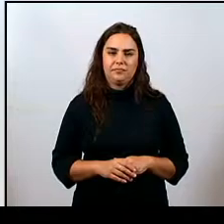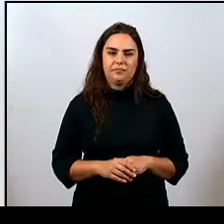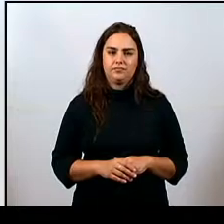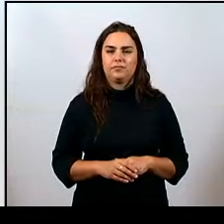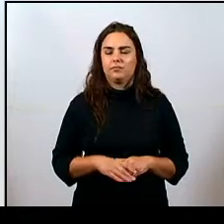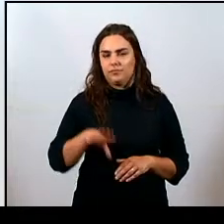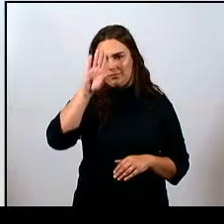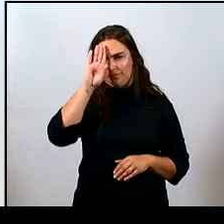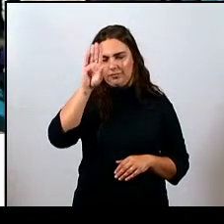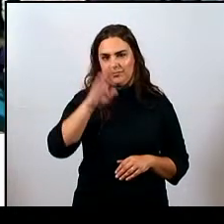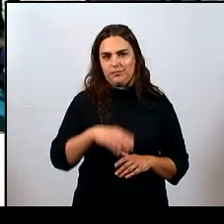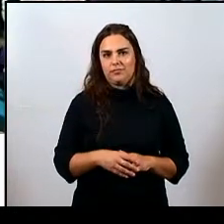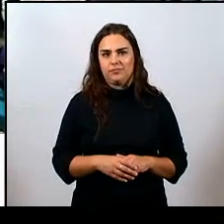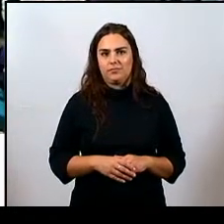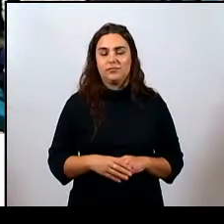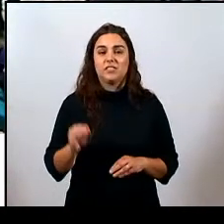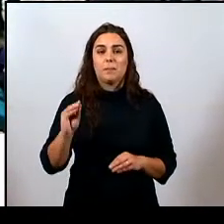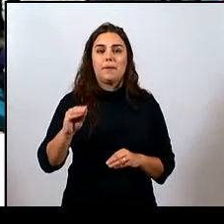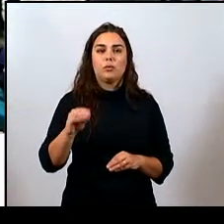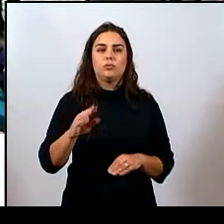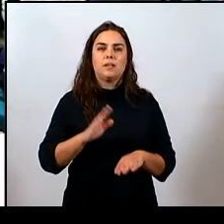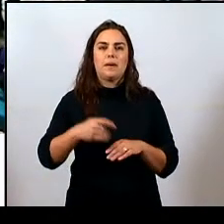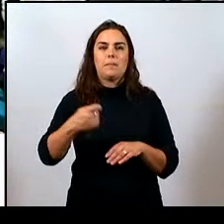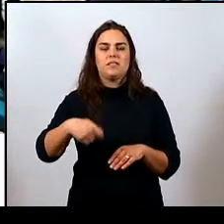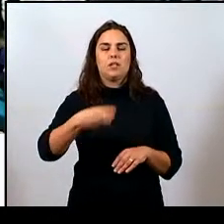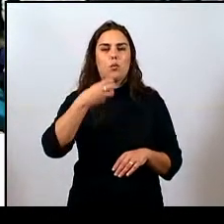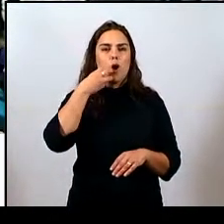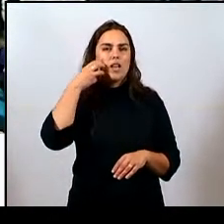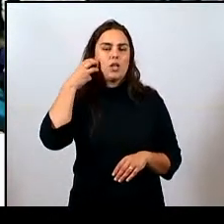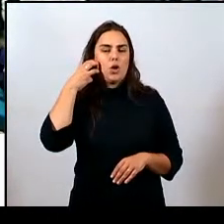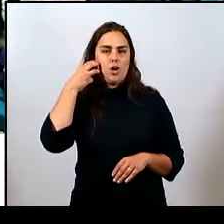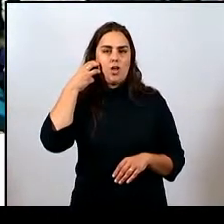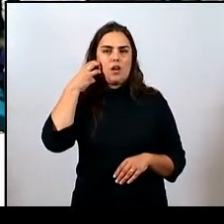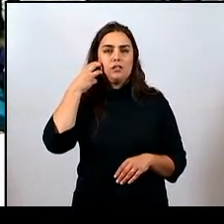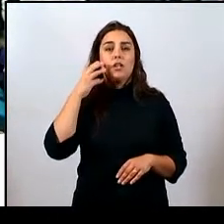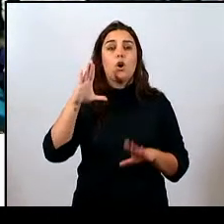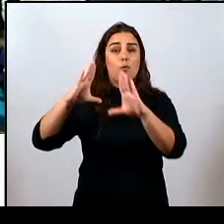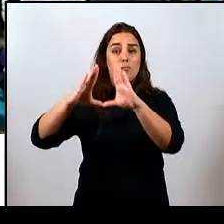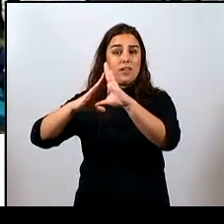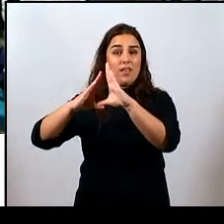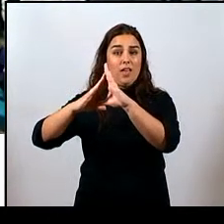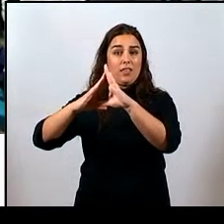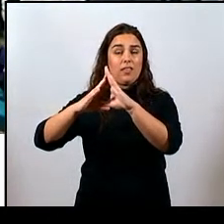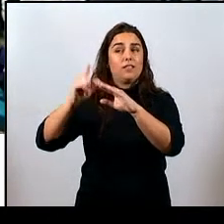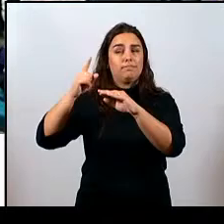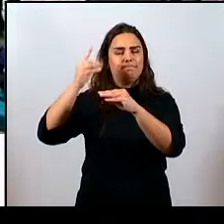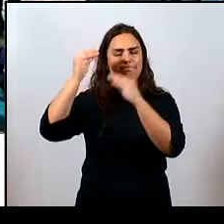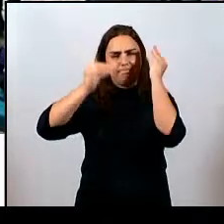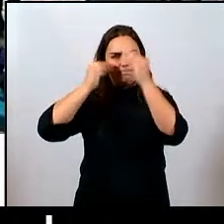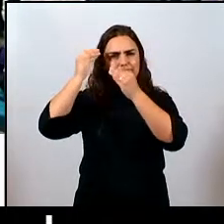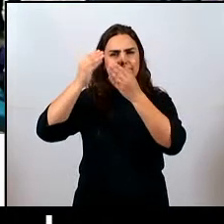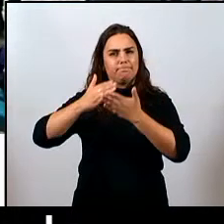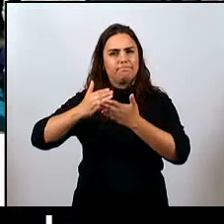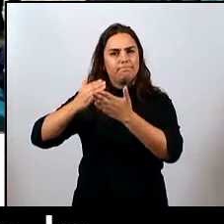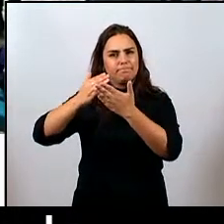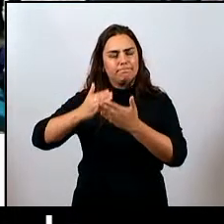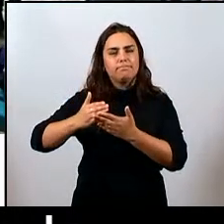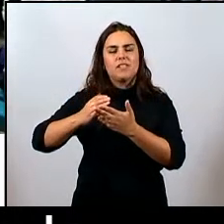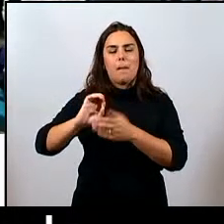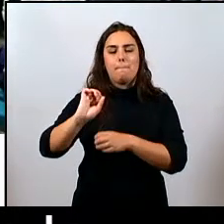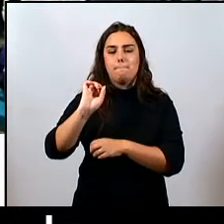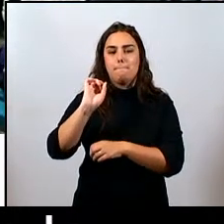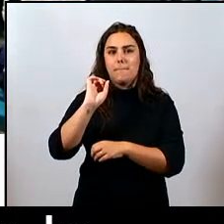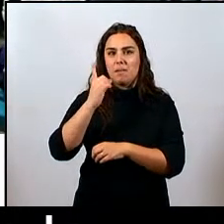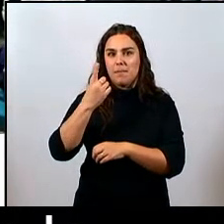Buenas. Mi pregunta para la presidenta Guardiola. En la Comunidad de Madrid se está estudiando implantar primero